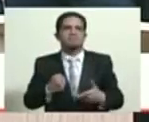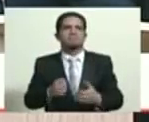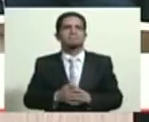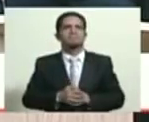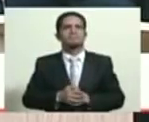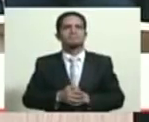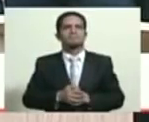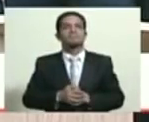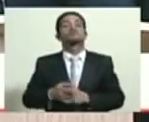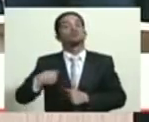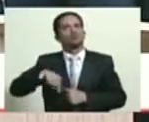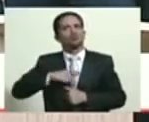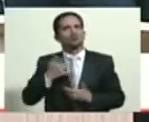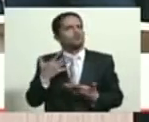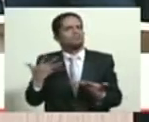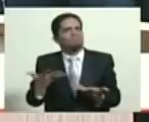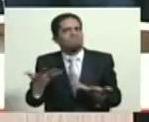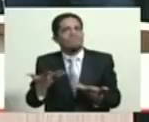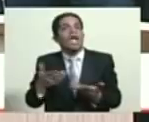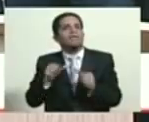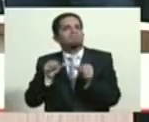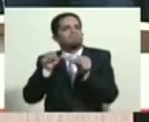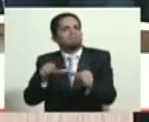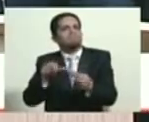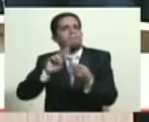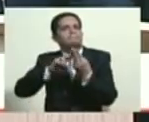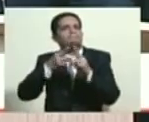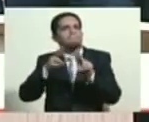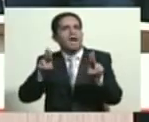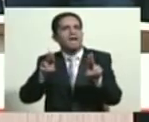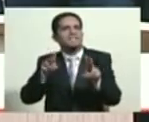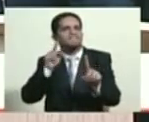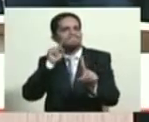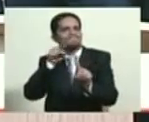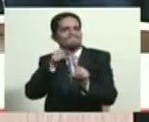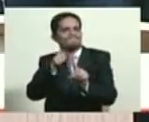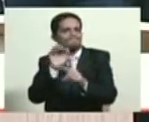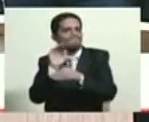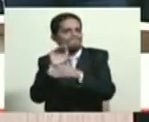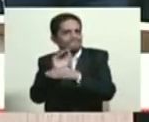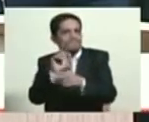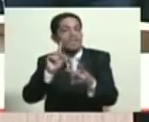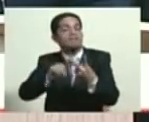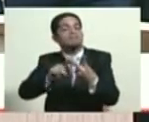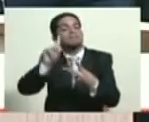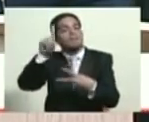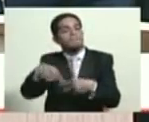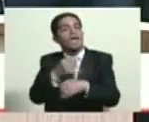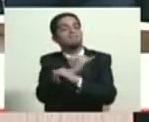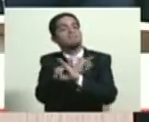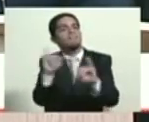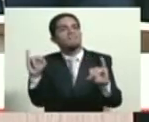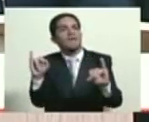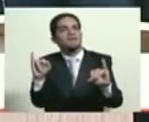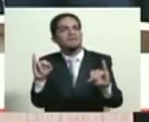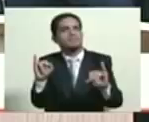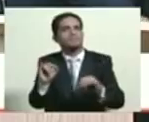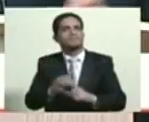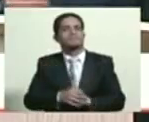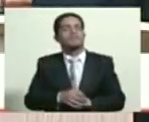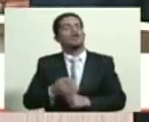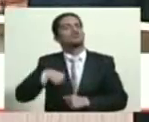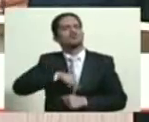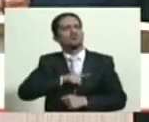Nosotros vamos a insistir en que la paz es el bien más preciado junto a nuestra independencia. Nosotros vamos a